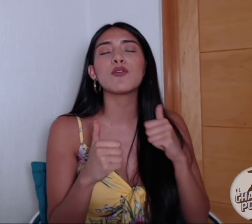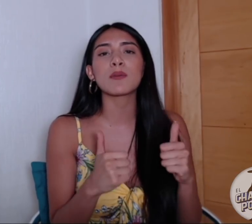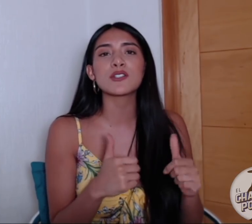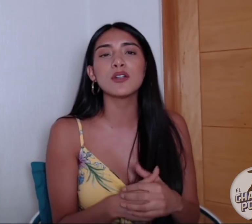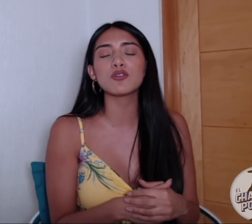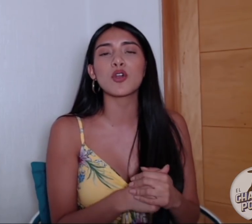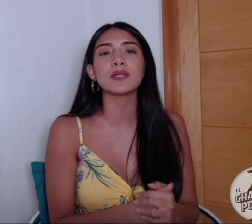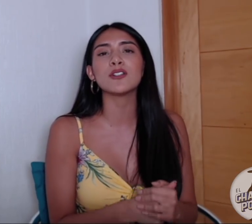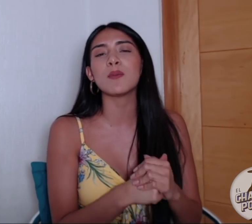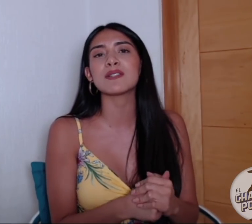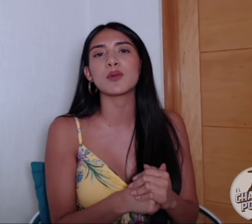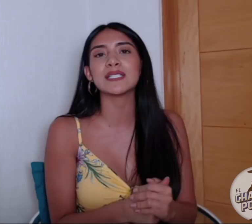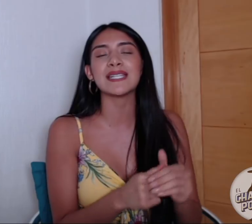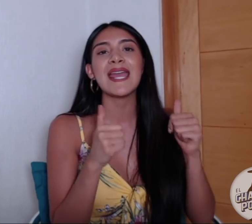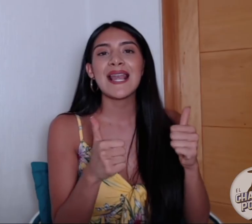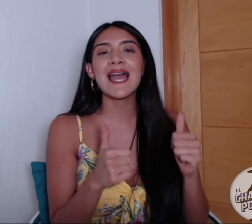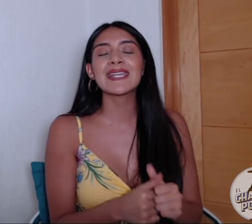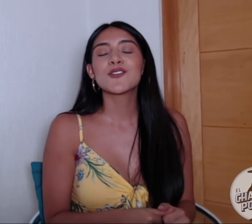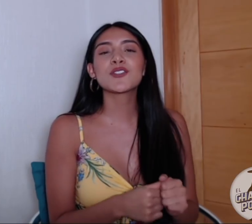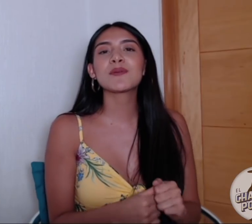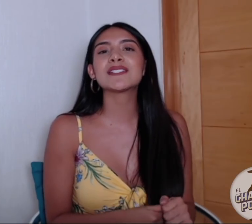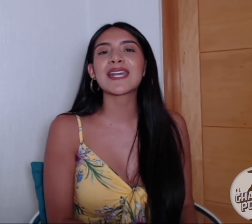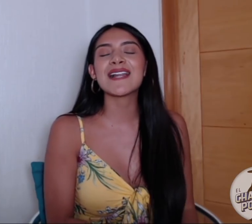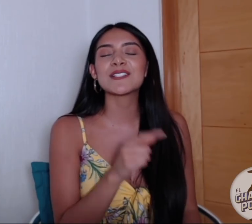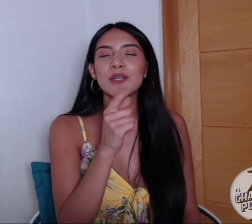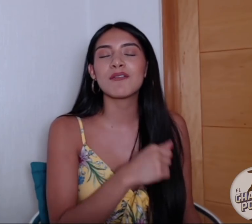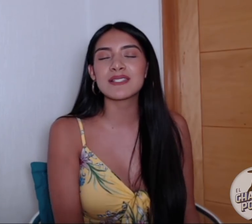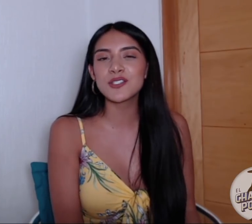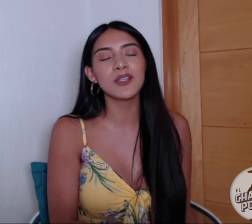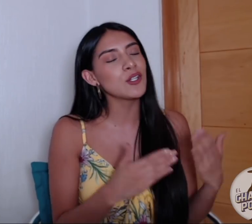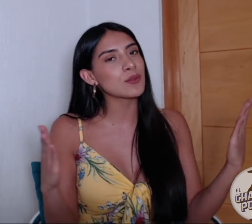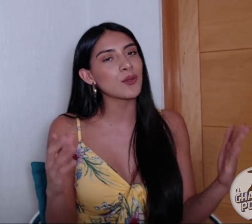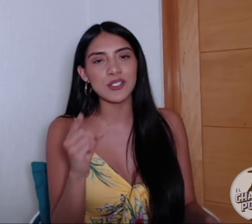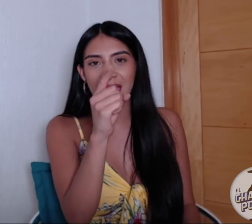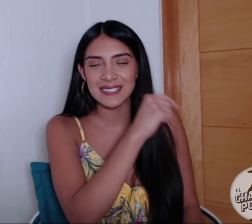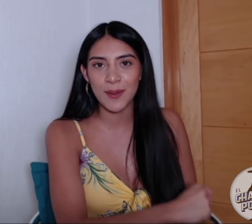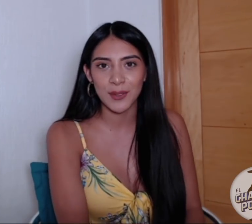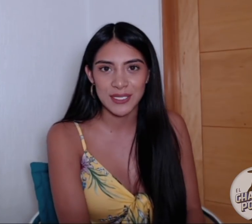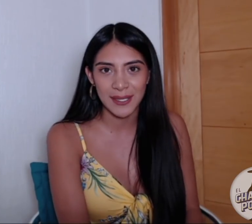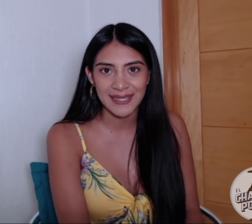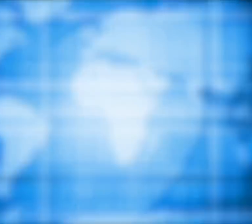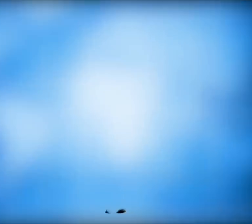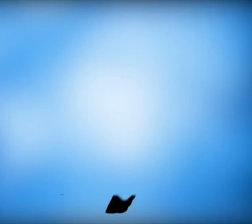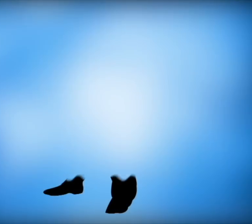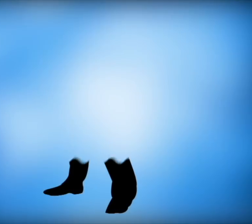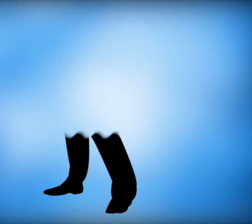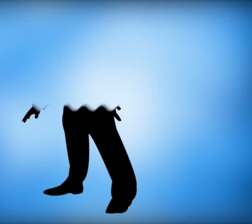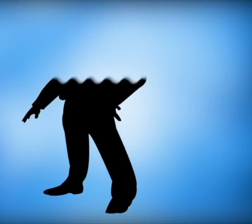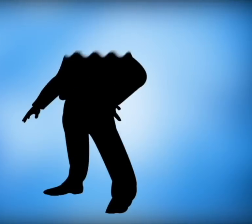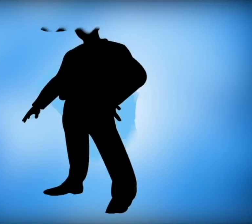compartirnos tu información, tus comentarios, lo más importante, like, suscribirte al canal si todavía no lo has hecho, y nos vemos hasta la próxima.